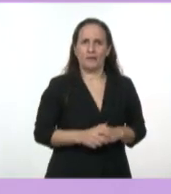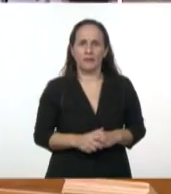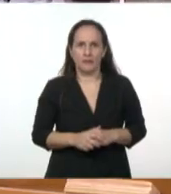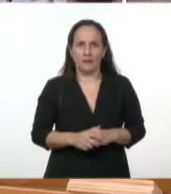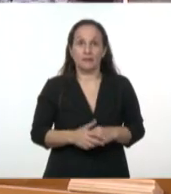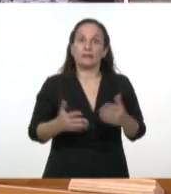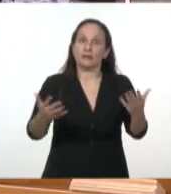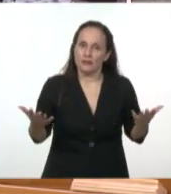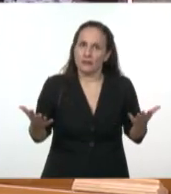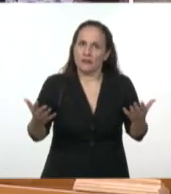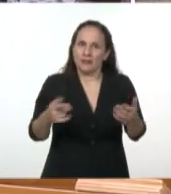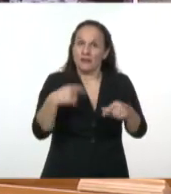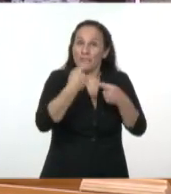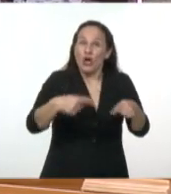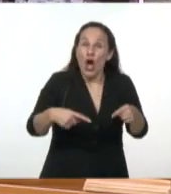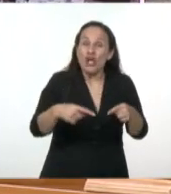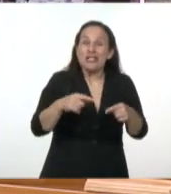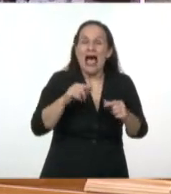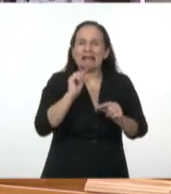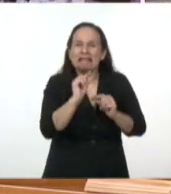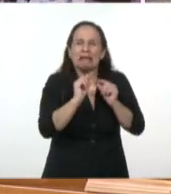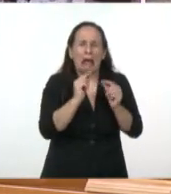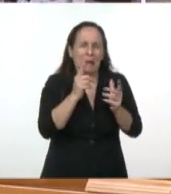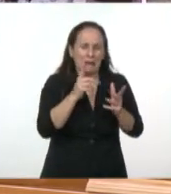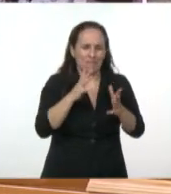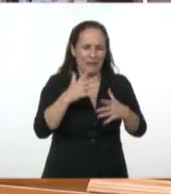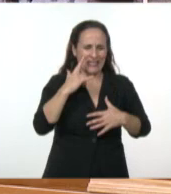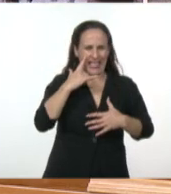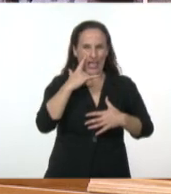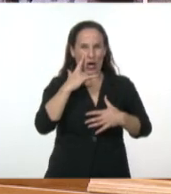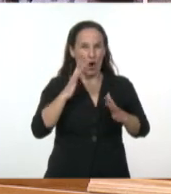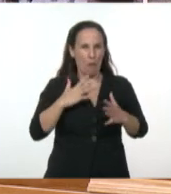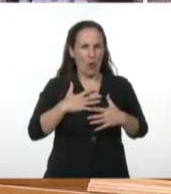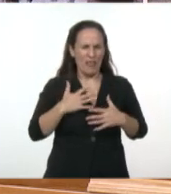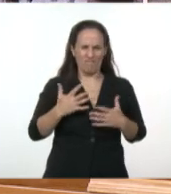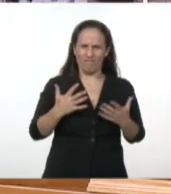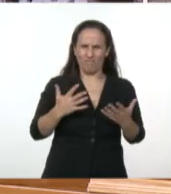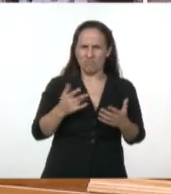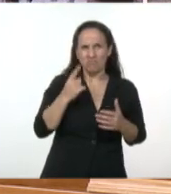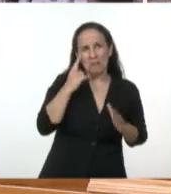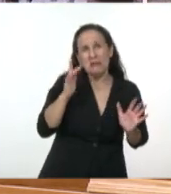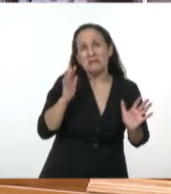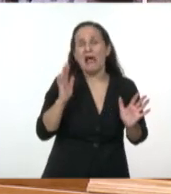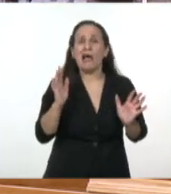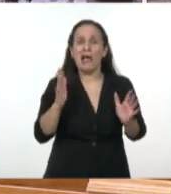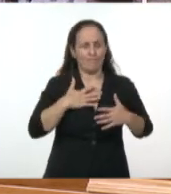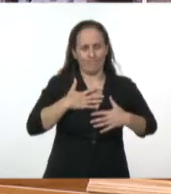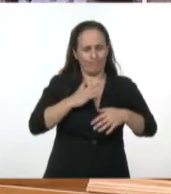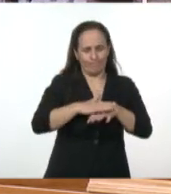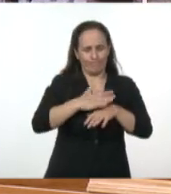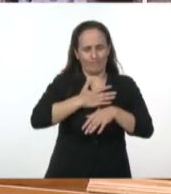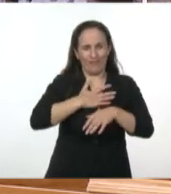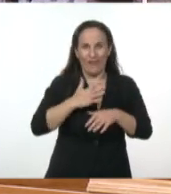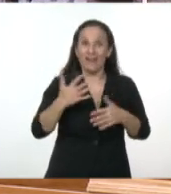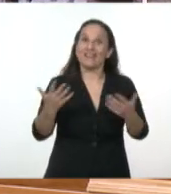cosas que a veces son pequeñas, donde una se puede sentir incómoda, donde cree que esto es algo que es propio, porque muchas veces esto